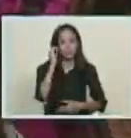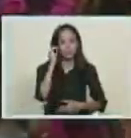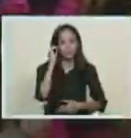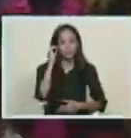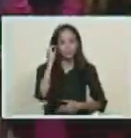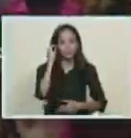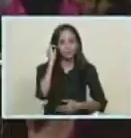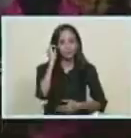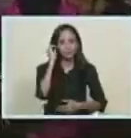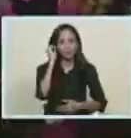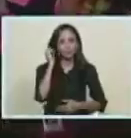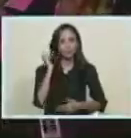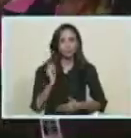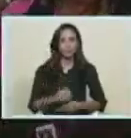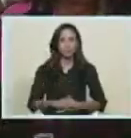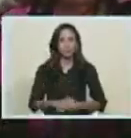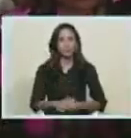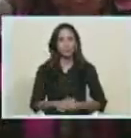También